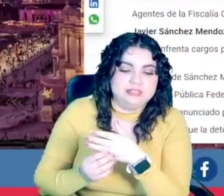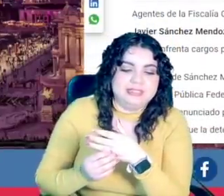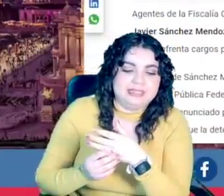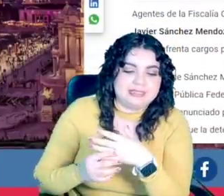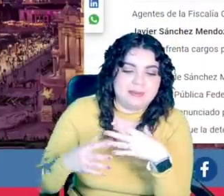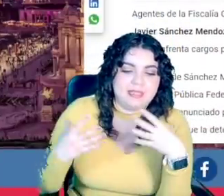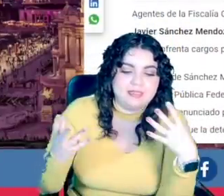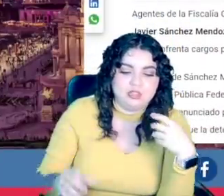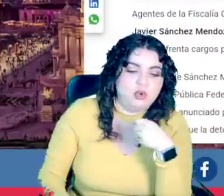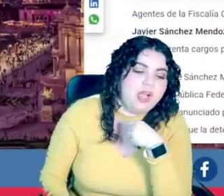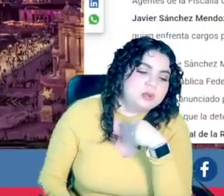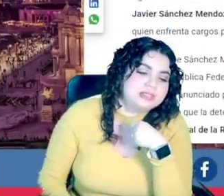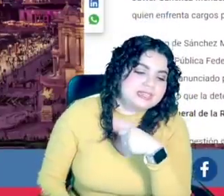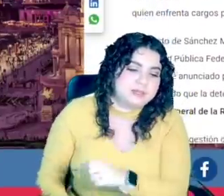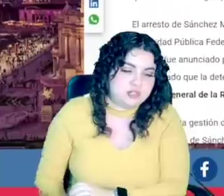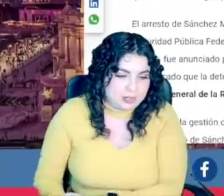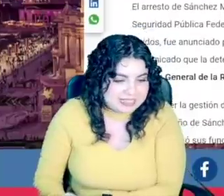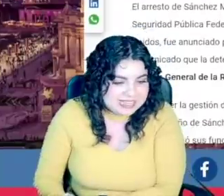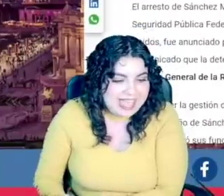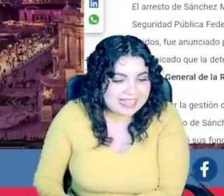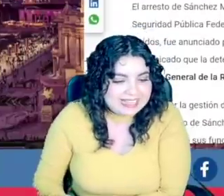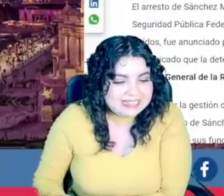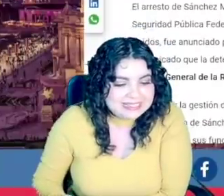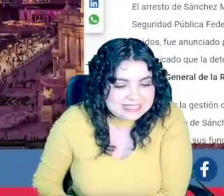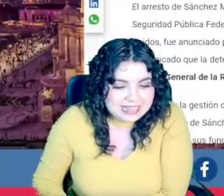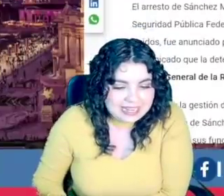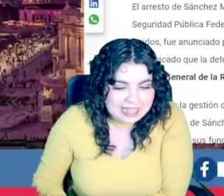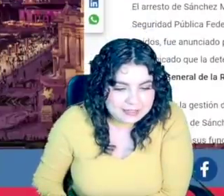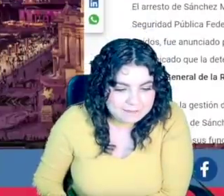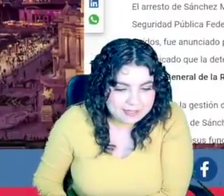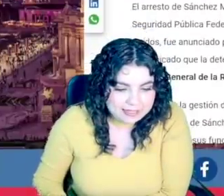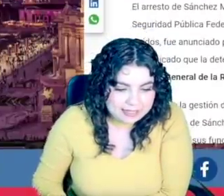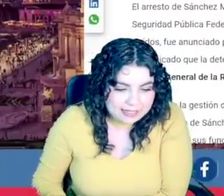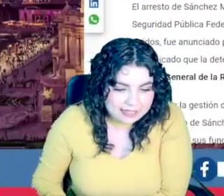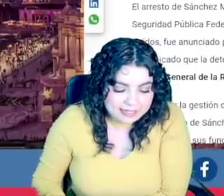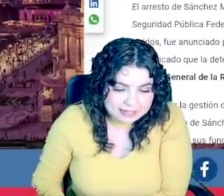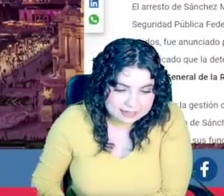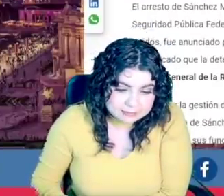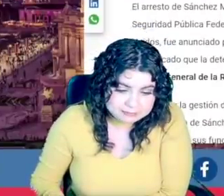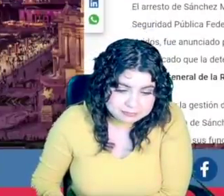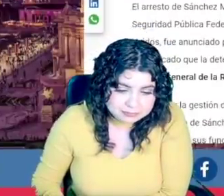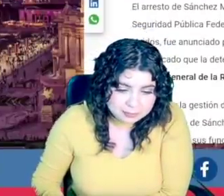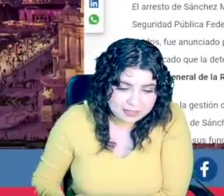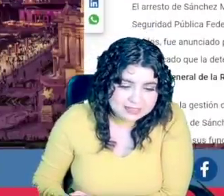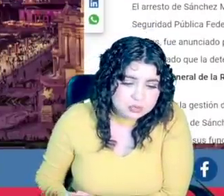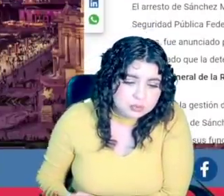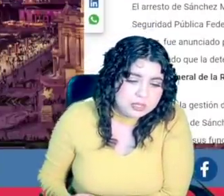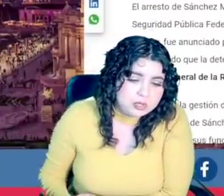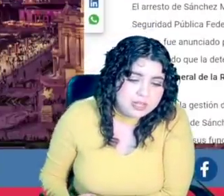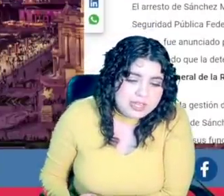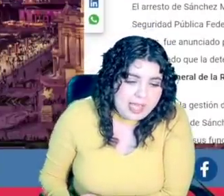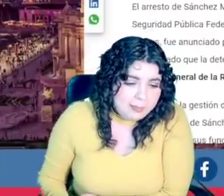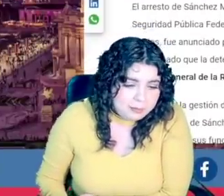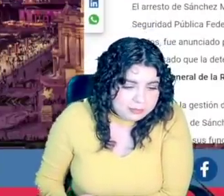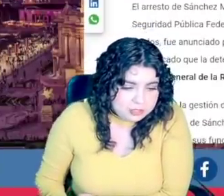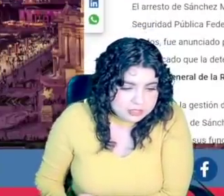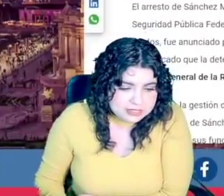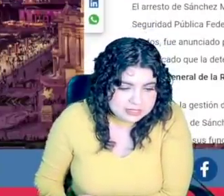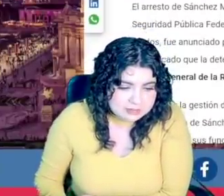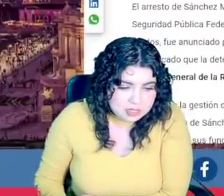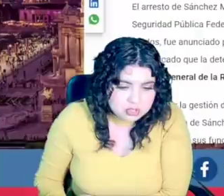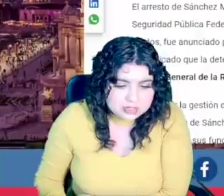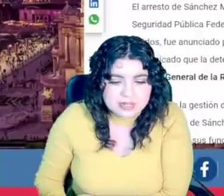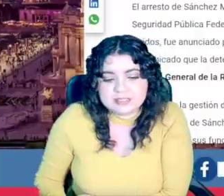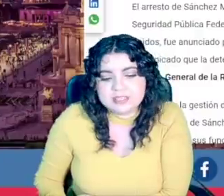en donde estaba dañando a otras personas. Agentes de la FGR detuvieron a Porfirio